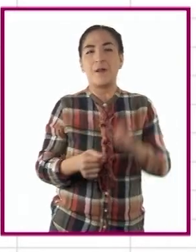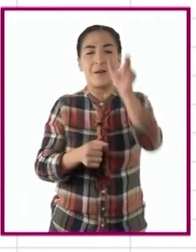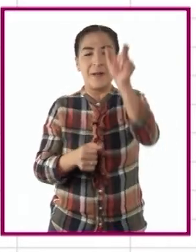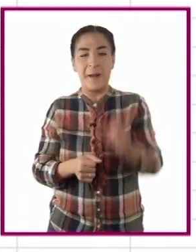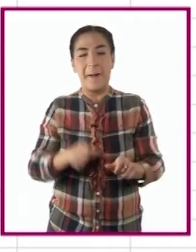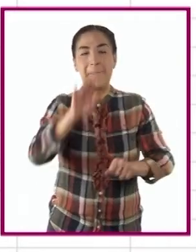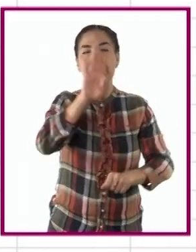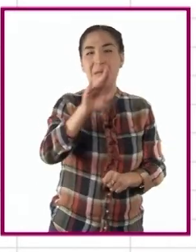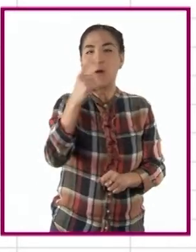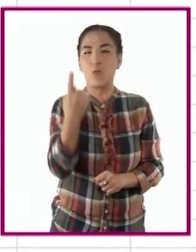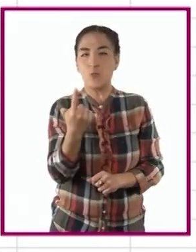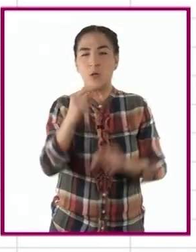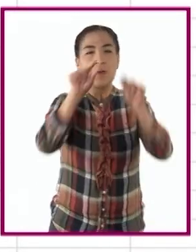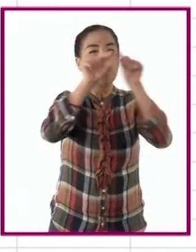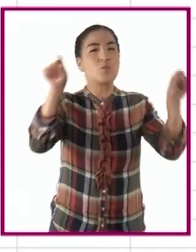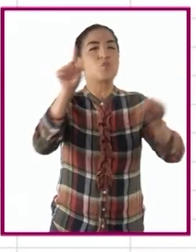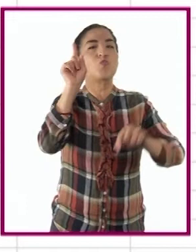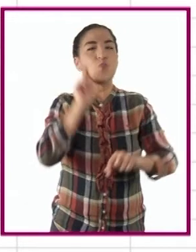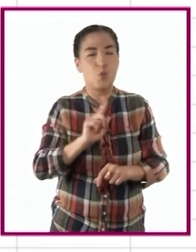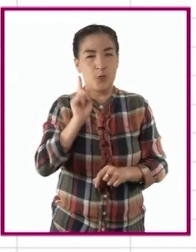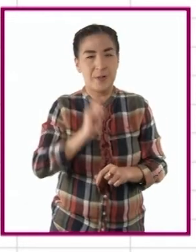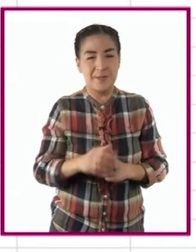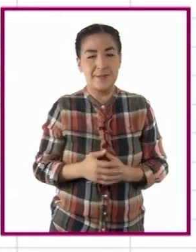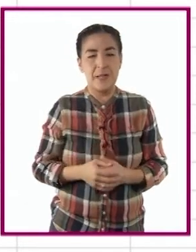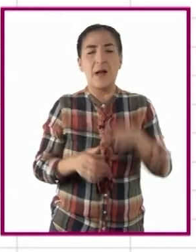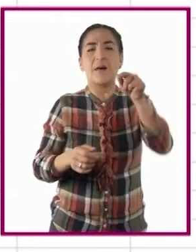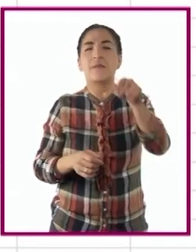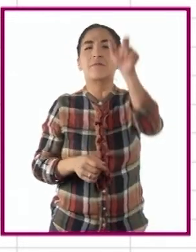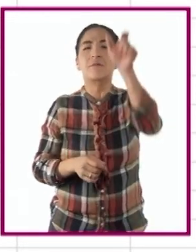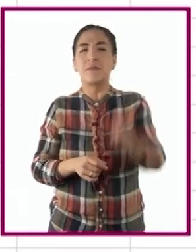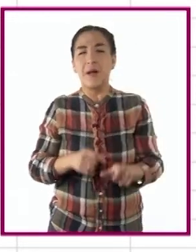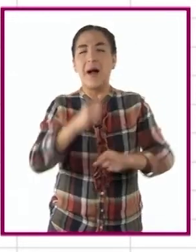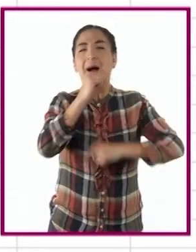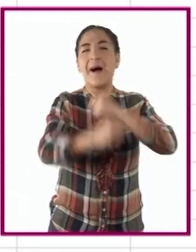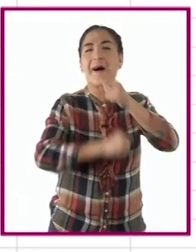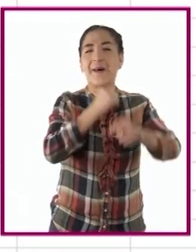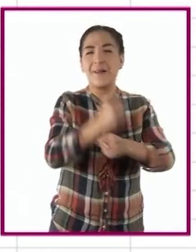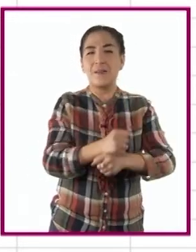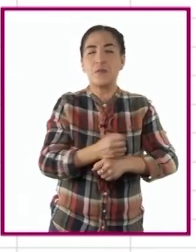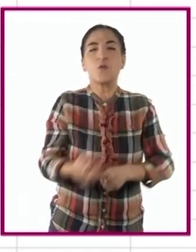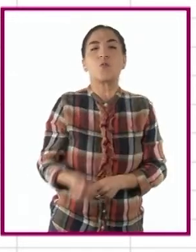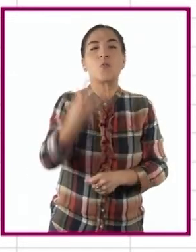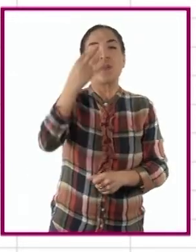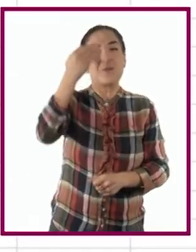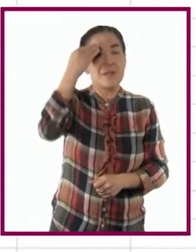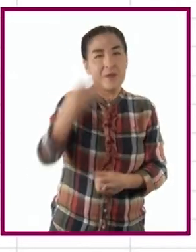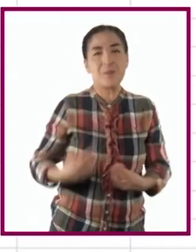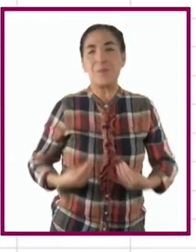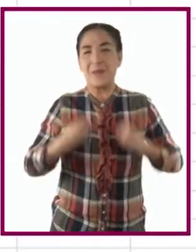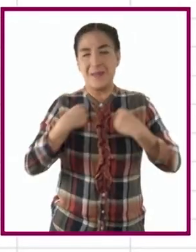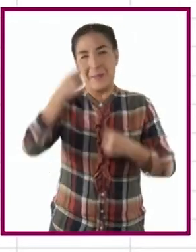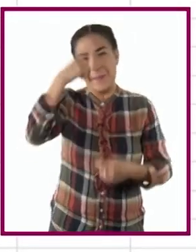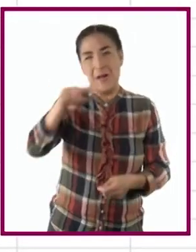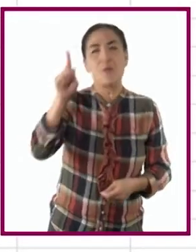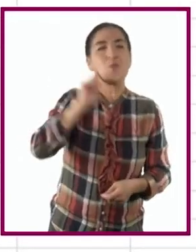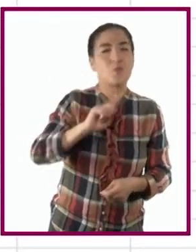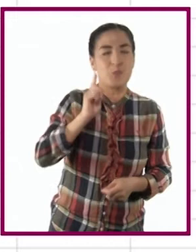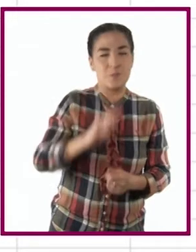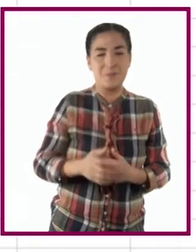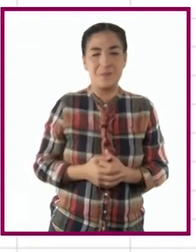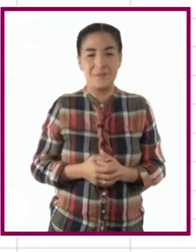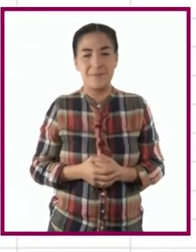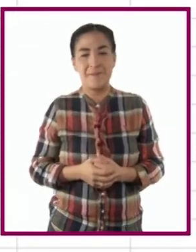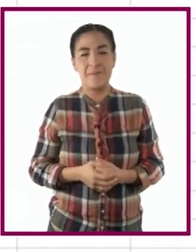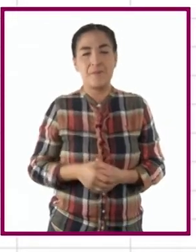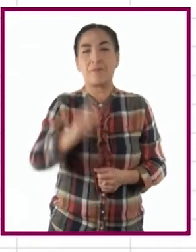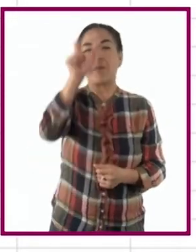B1 escribimos mujeres. En esta columna se anotarán los años de la esperanza de vida para las mujeres. En la